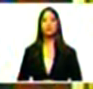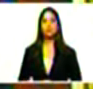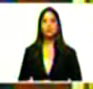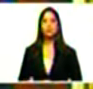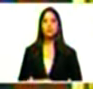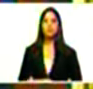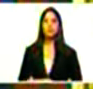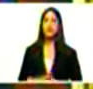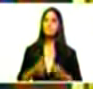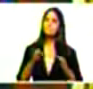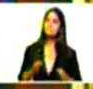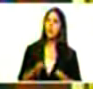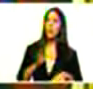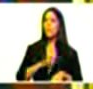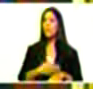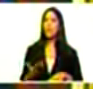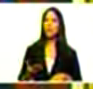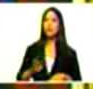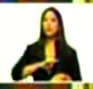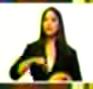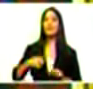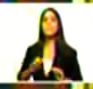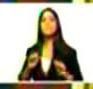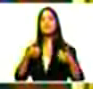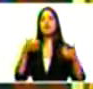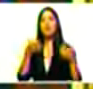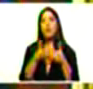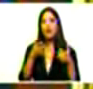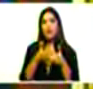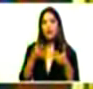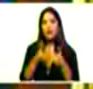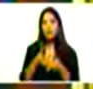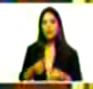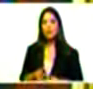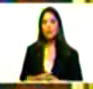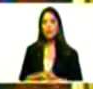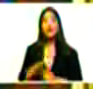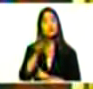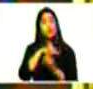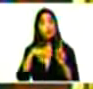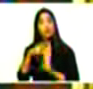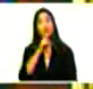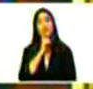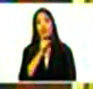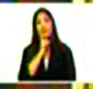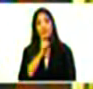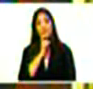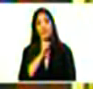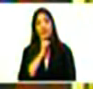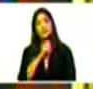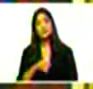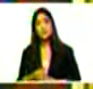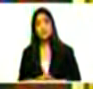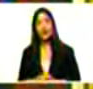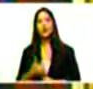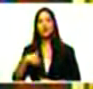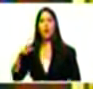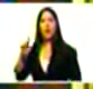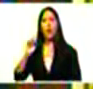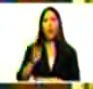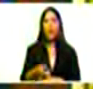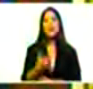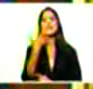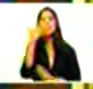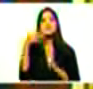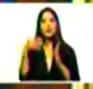Quizás porque nos lanzamos a la guerra, bueno, en medio difícil. Y cuando yo di la orden, creen